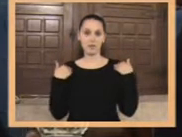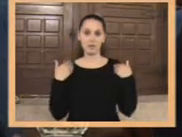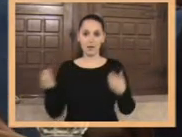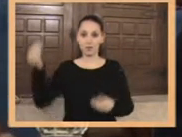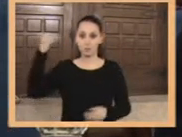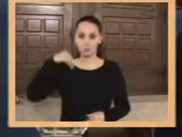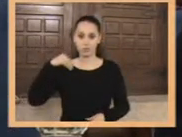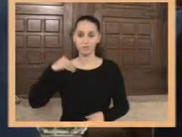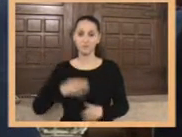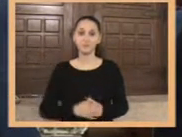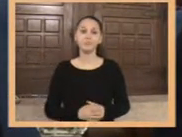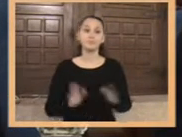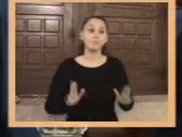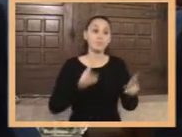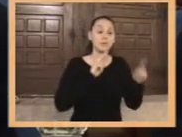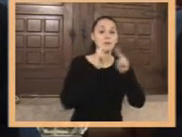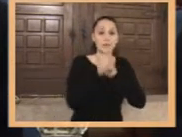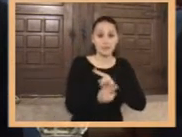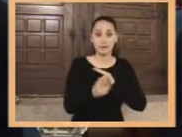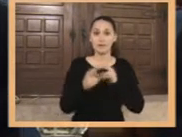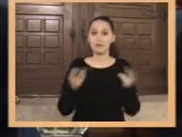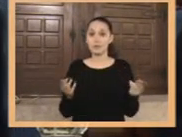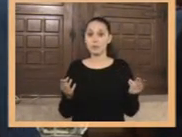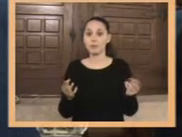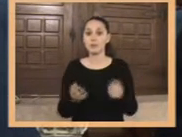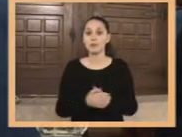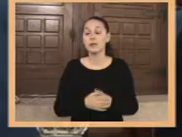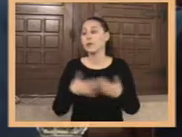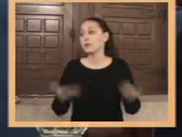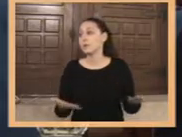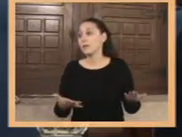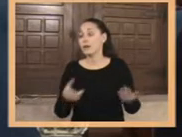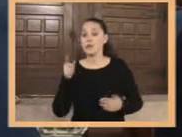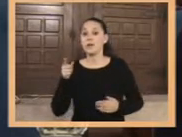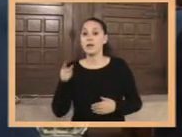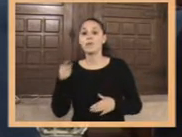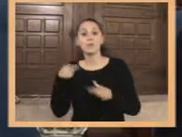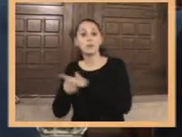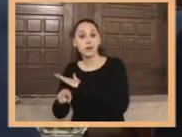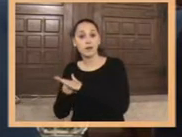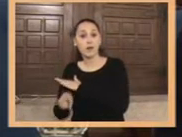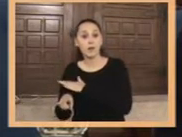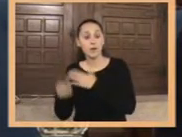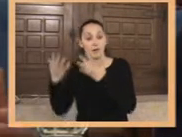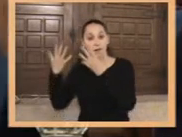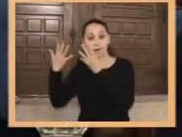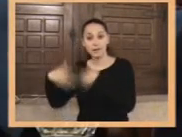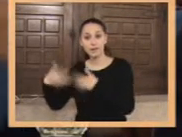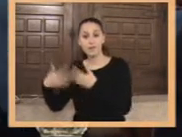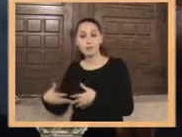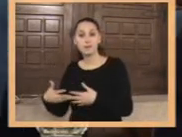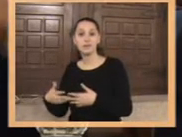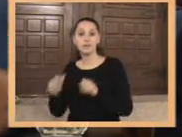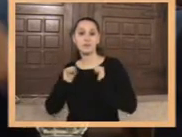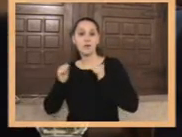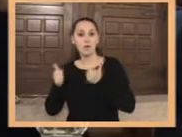Dar una respuesta conlleva su tiempo. Ya han empezado los procedimientos administrativos para que de este modo pues establezca la petición por parte de ellos